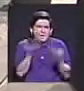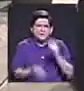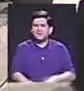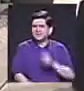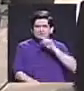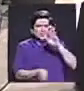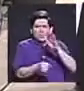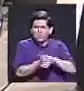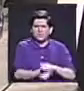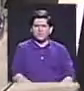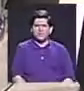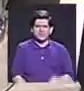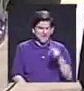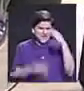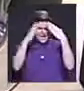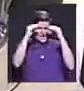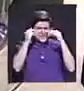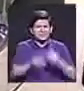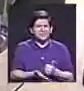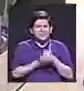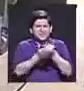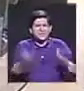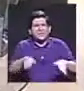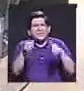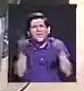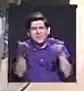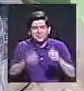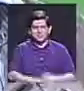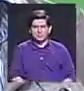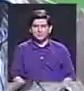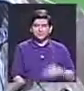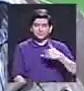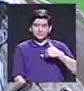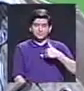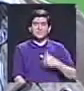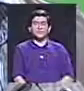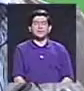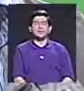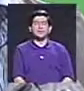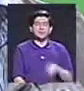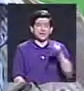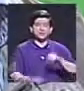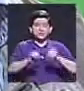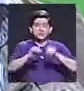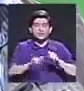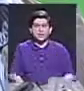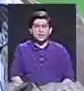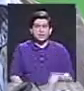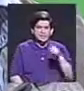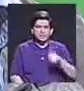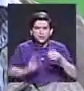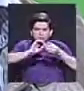está cumpliendo? ¿Cómo una base de datos actúa de esa manera? Bueno, tenemos distintos indicadores que